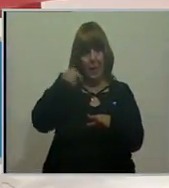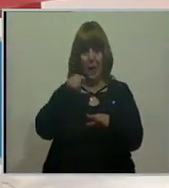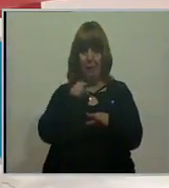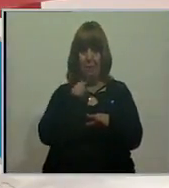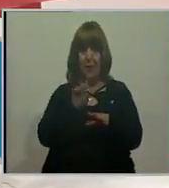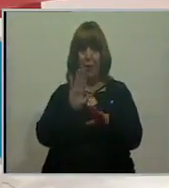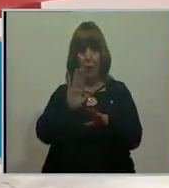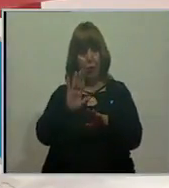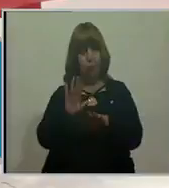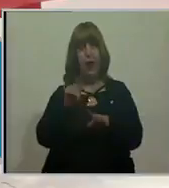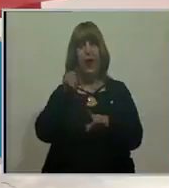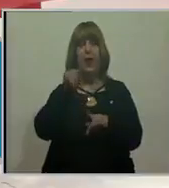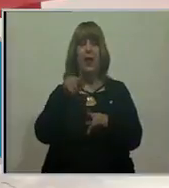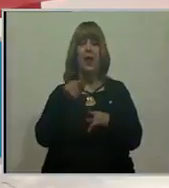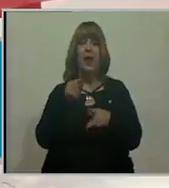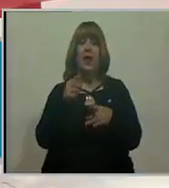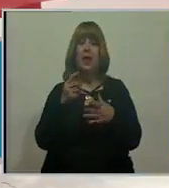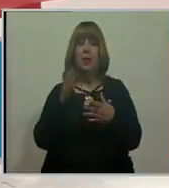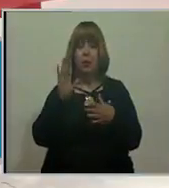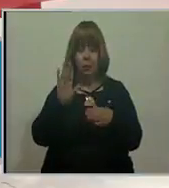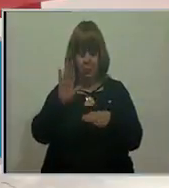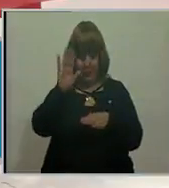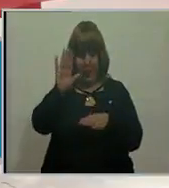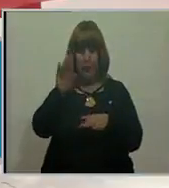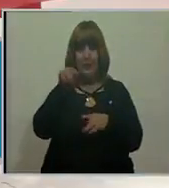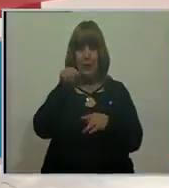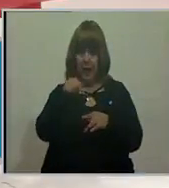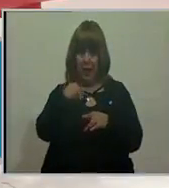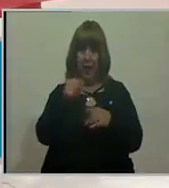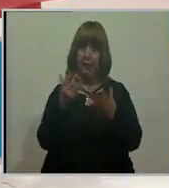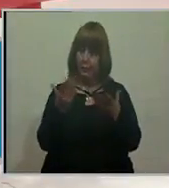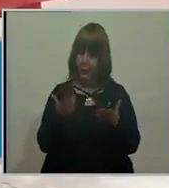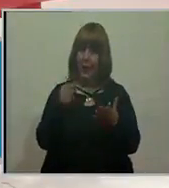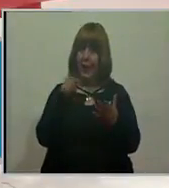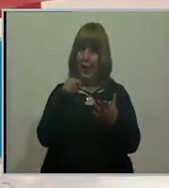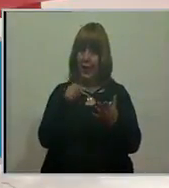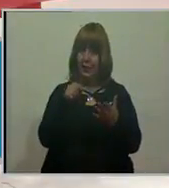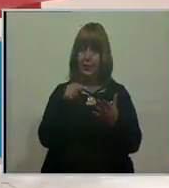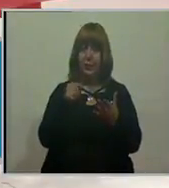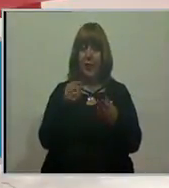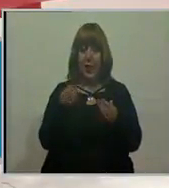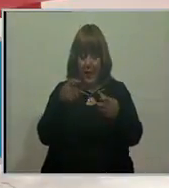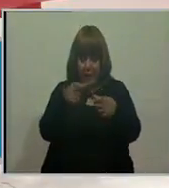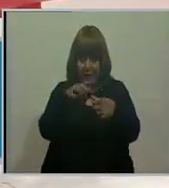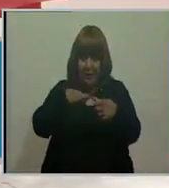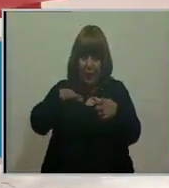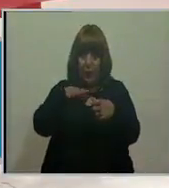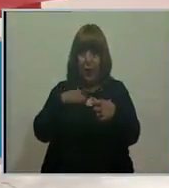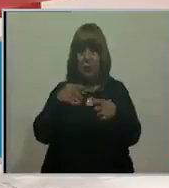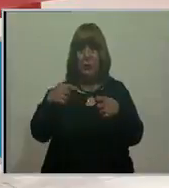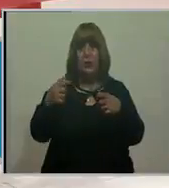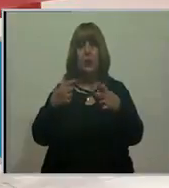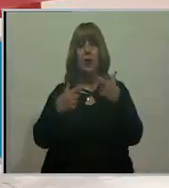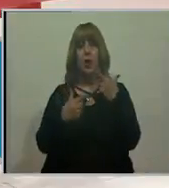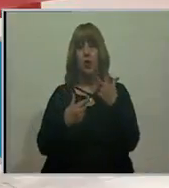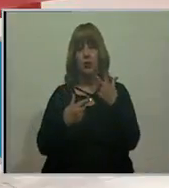en realidad, recordemos, Ricardo, que es un territorio internacional. Desde que surge Israel como Estado, Palestina lo reclama como tres, su capital.